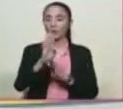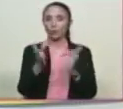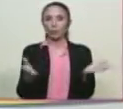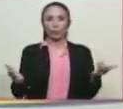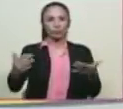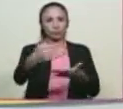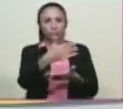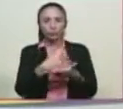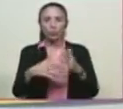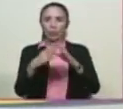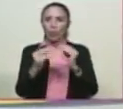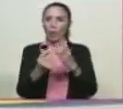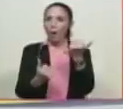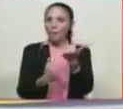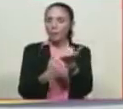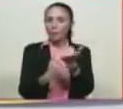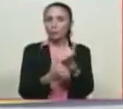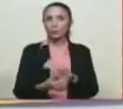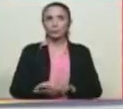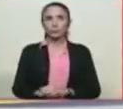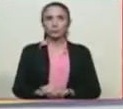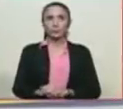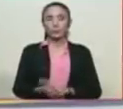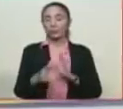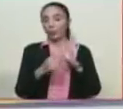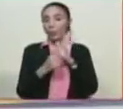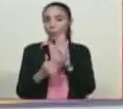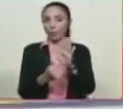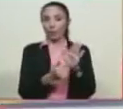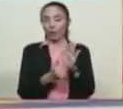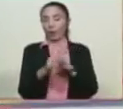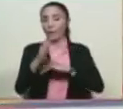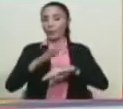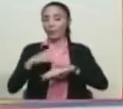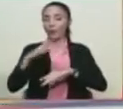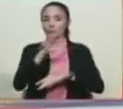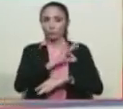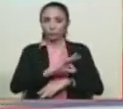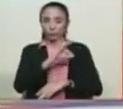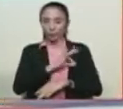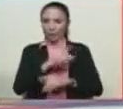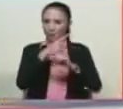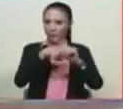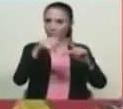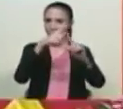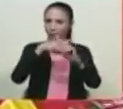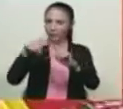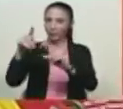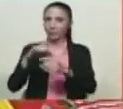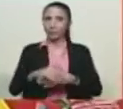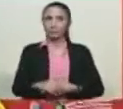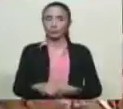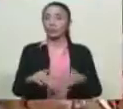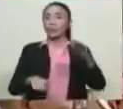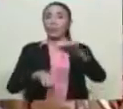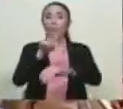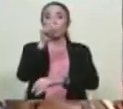integral. Es modélica porque quiere una nueva sociedad. Y